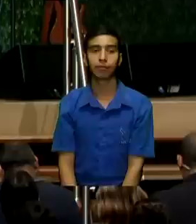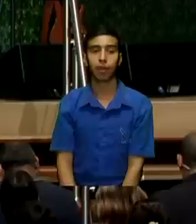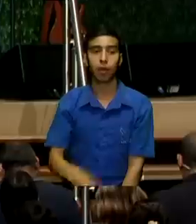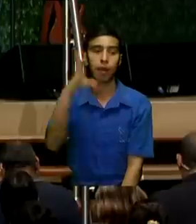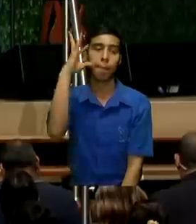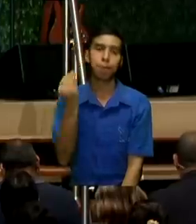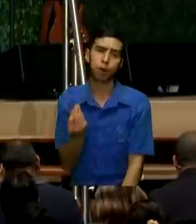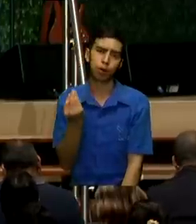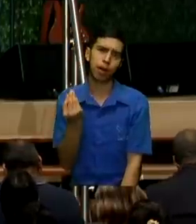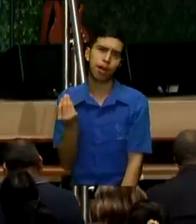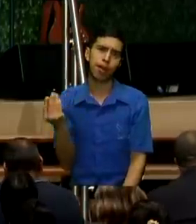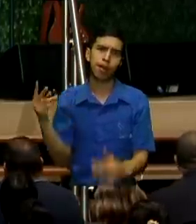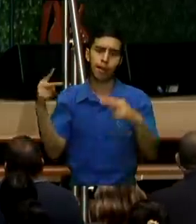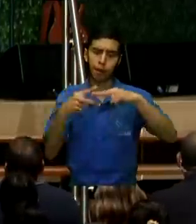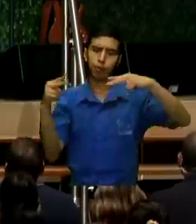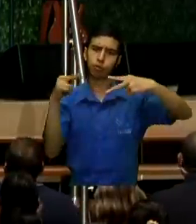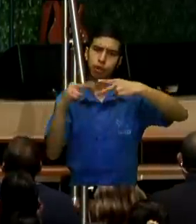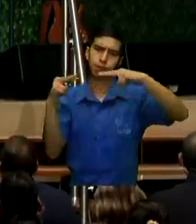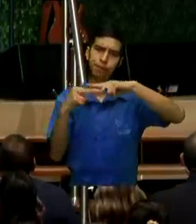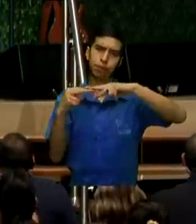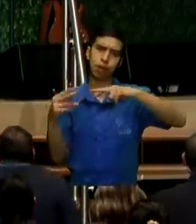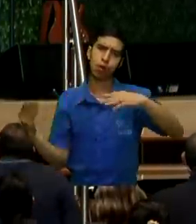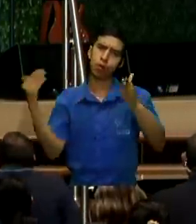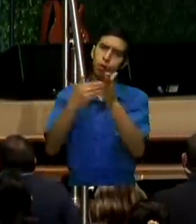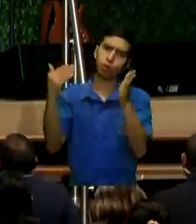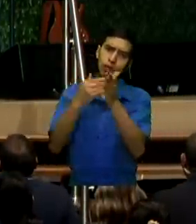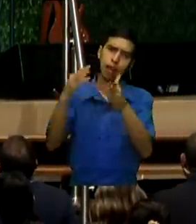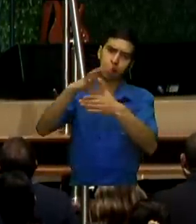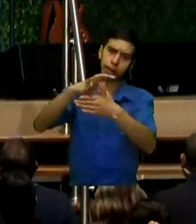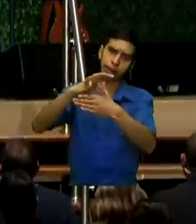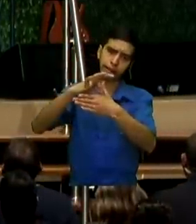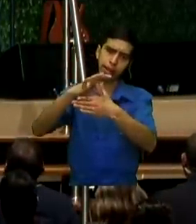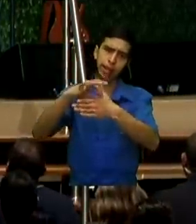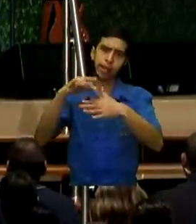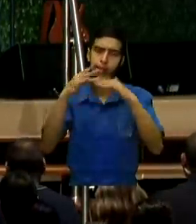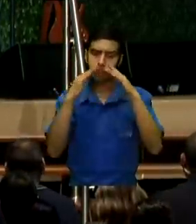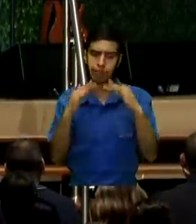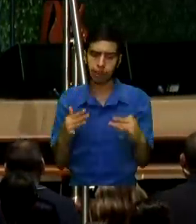Porque nuestra lucha no es contra sangre y carne, entonces lo voy a dejar ahí. Eso